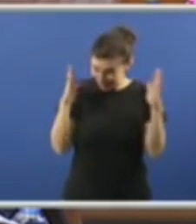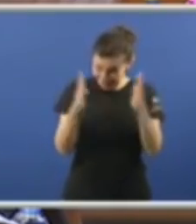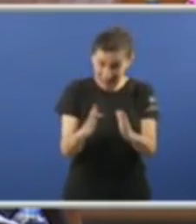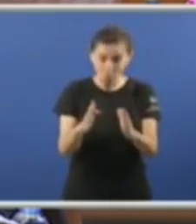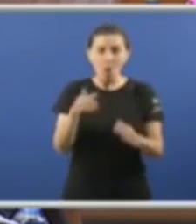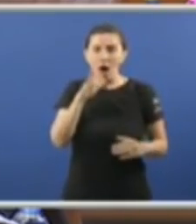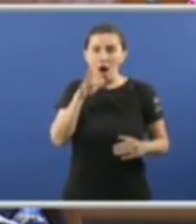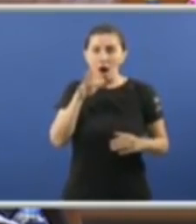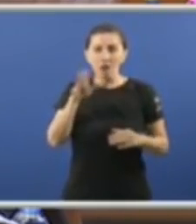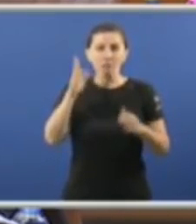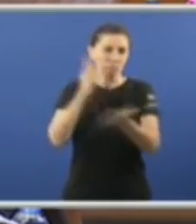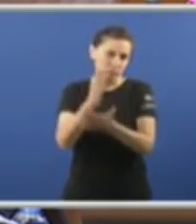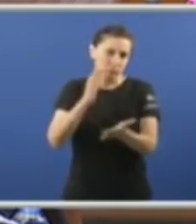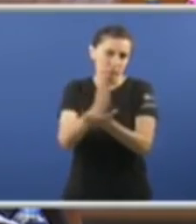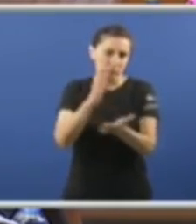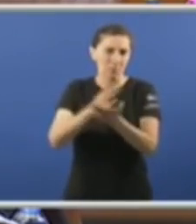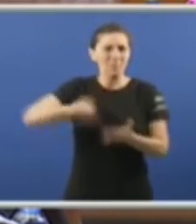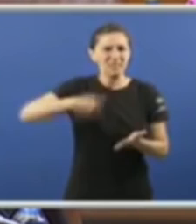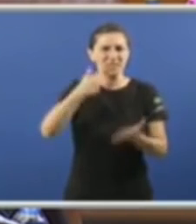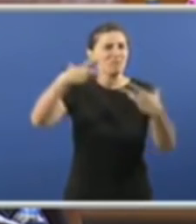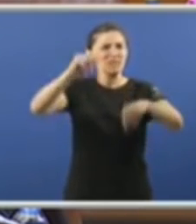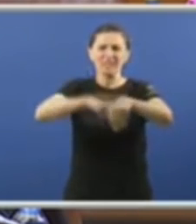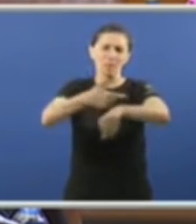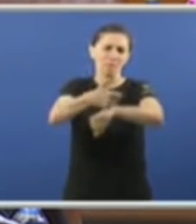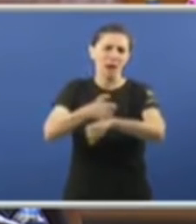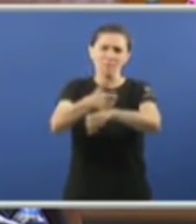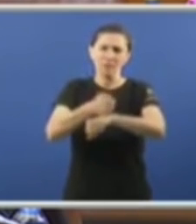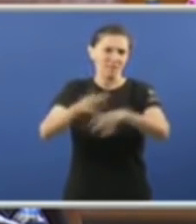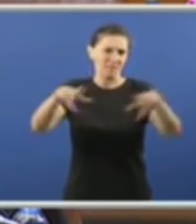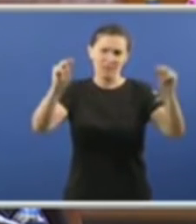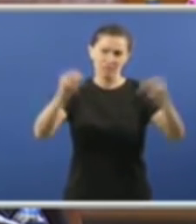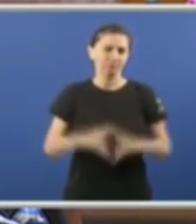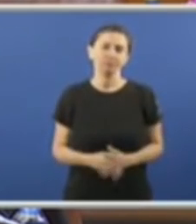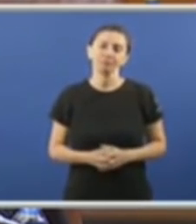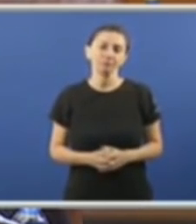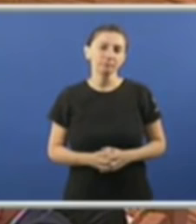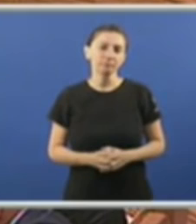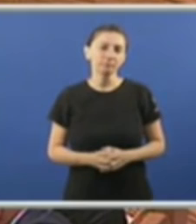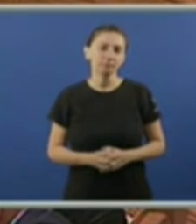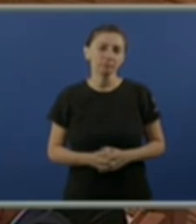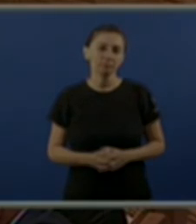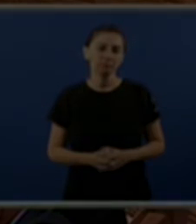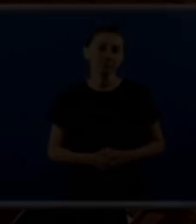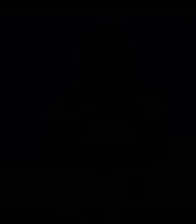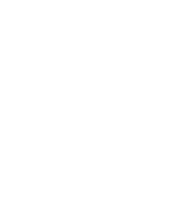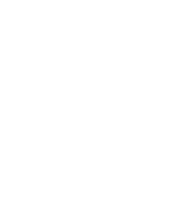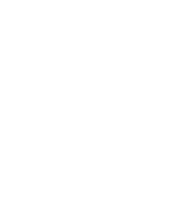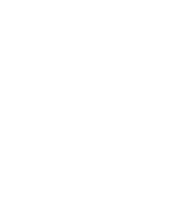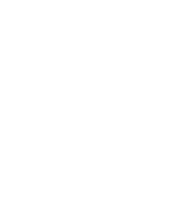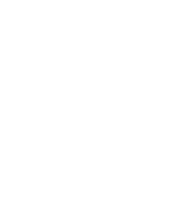de... Gracias, gracias. Terminou o seu tempo. Gracias. Terminou o tempo. Gracias.